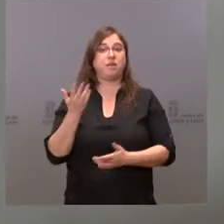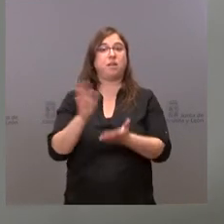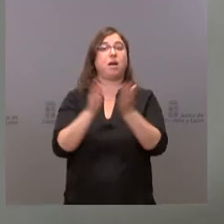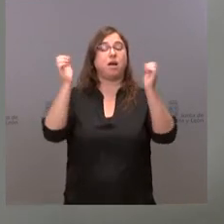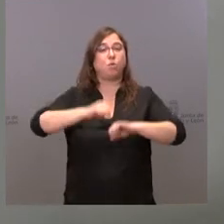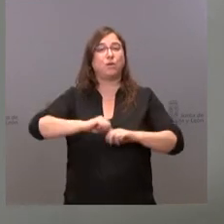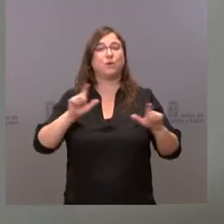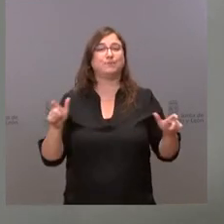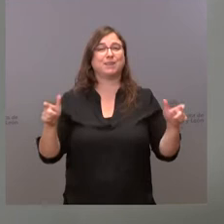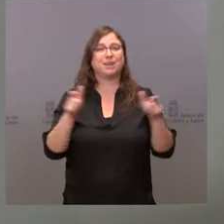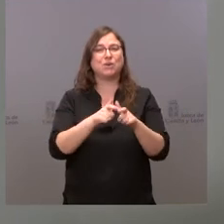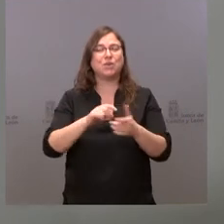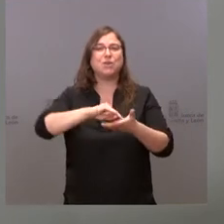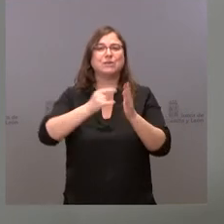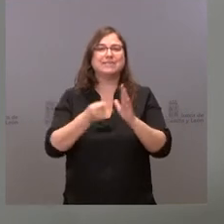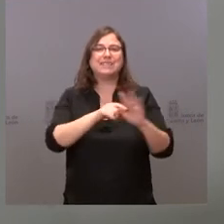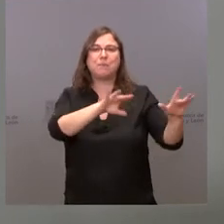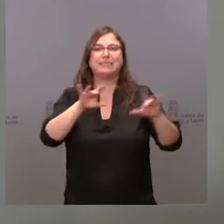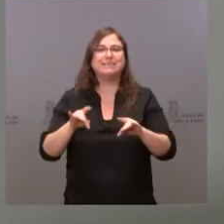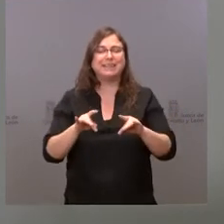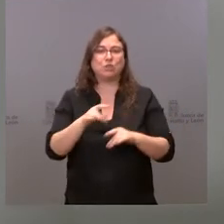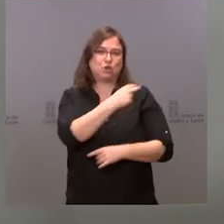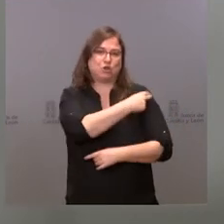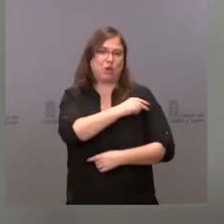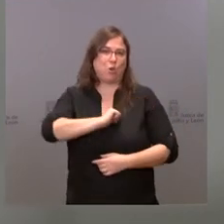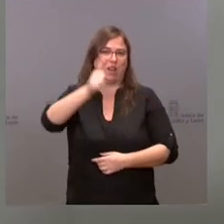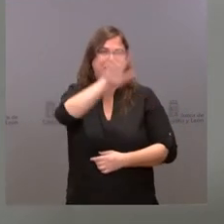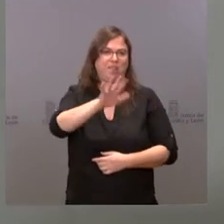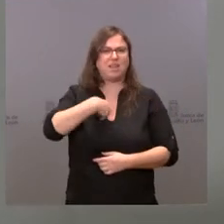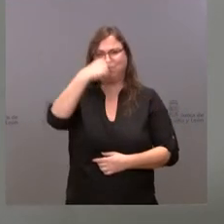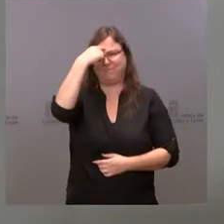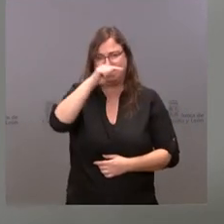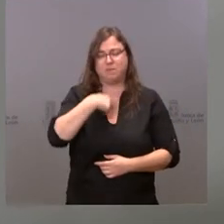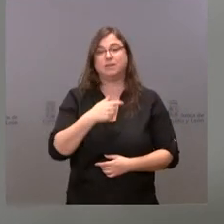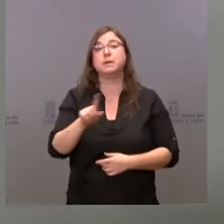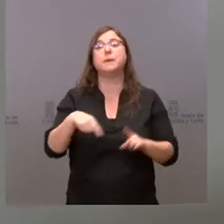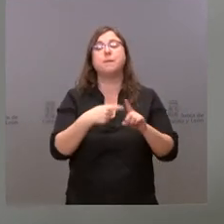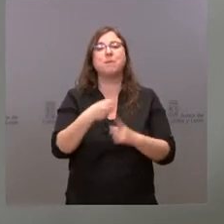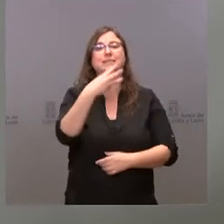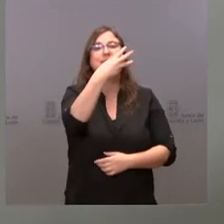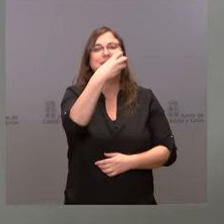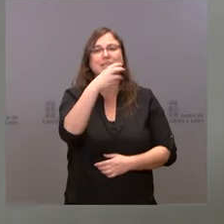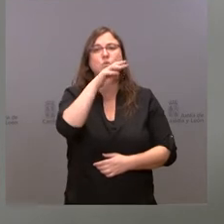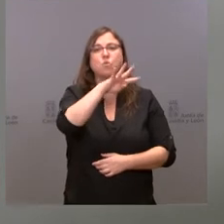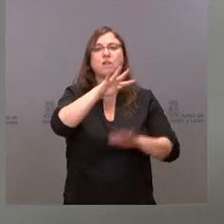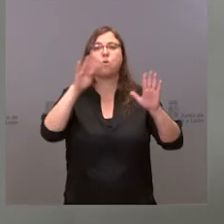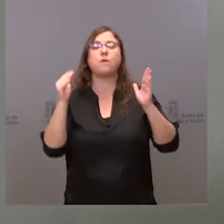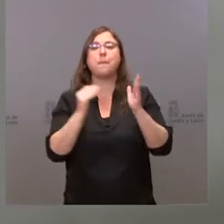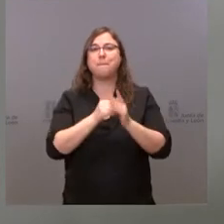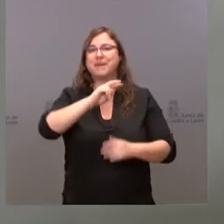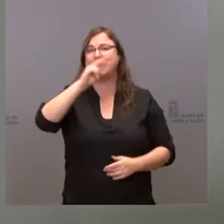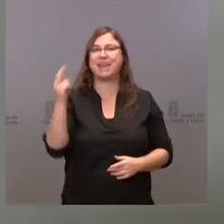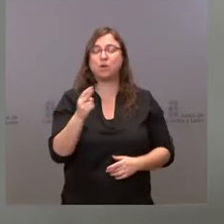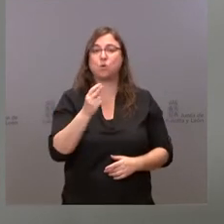en las condiciones que ya ustedes conocen y 349 mil euros dirigidos por parte de la